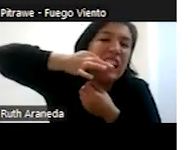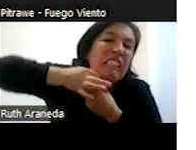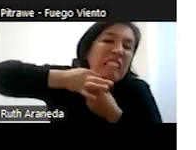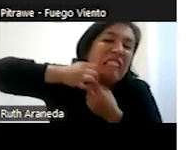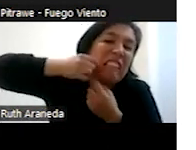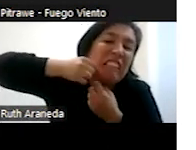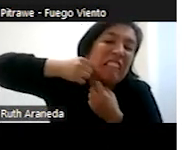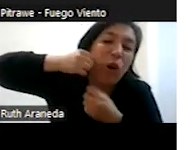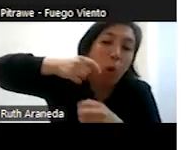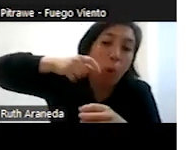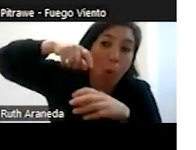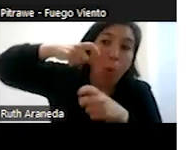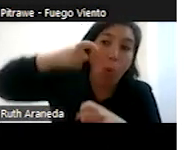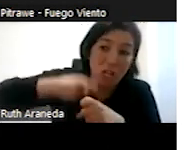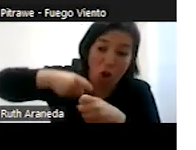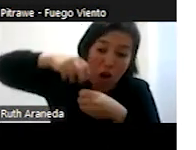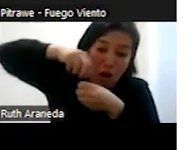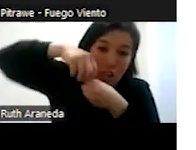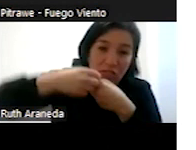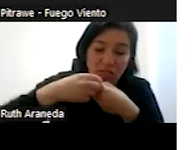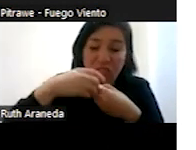en el hueso y finalmente se pierde